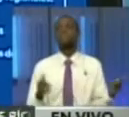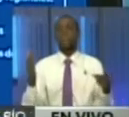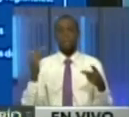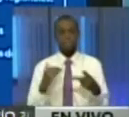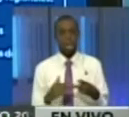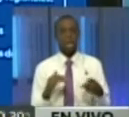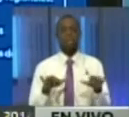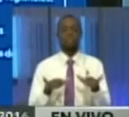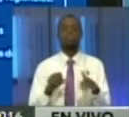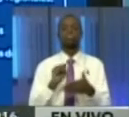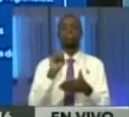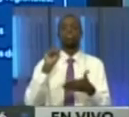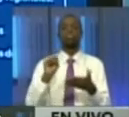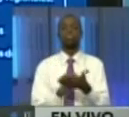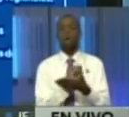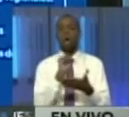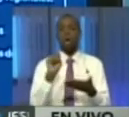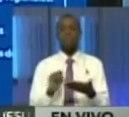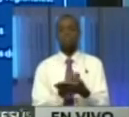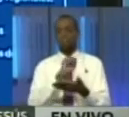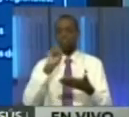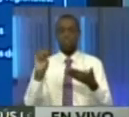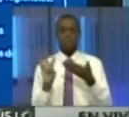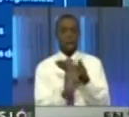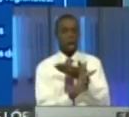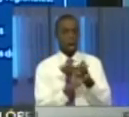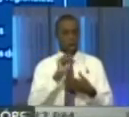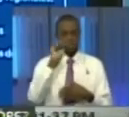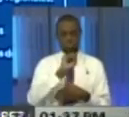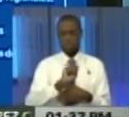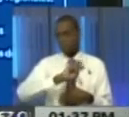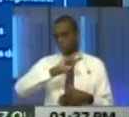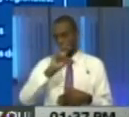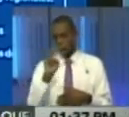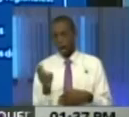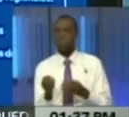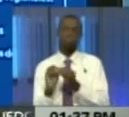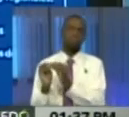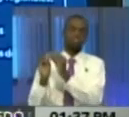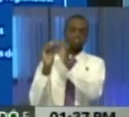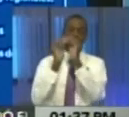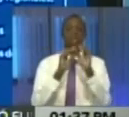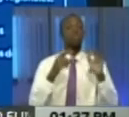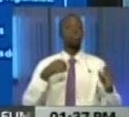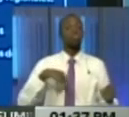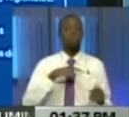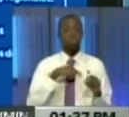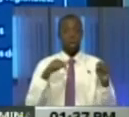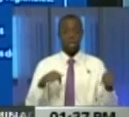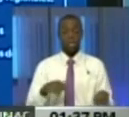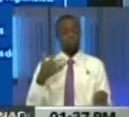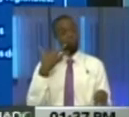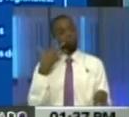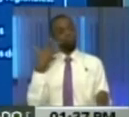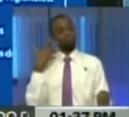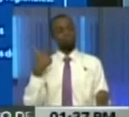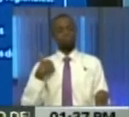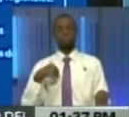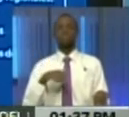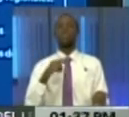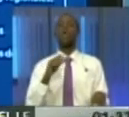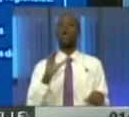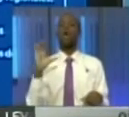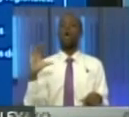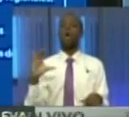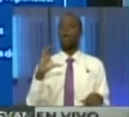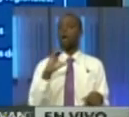del software. Acordemos que nosotros tenemos uno de los orgullos que tiene este Consejo Nacional Electoral es que